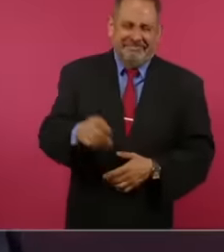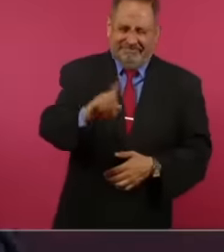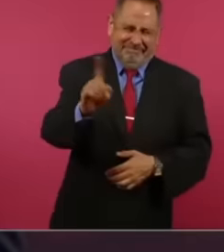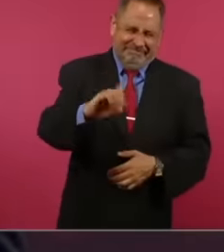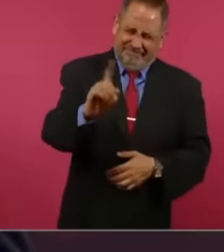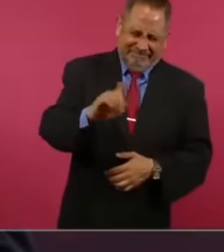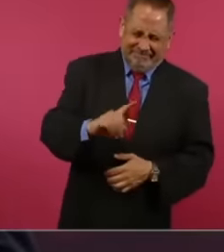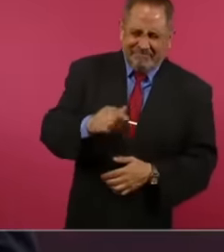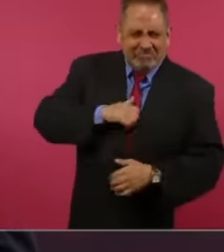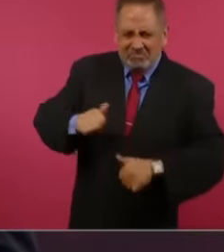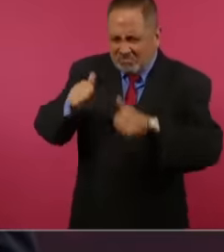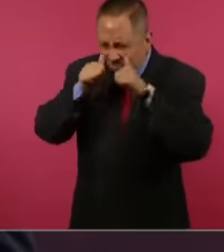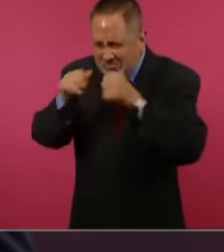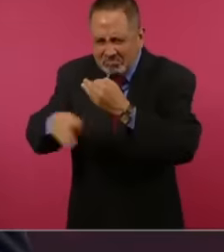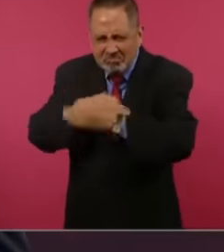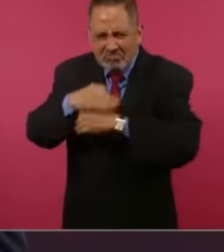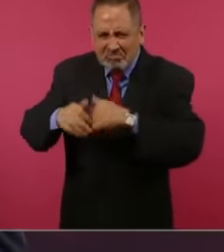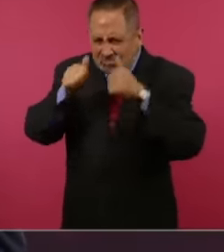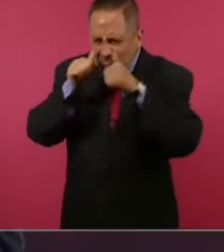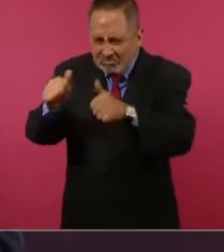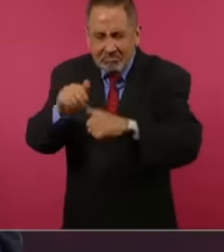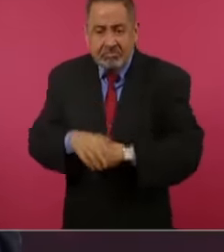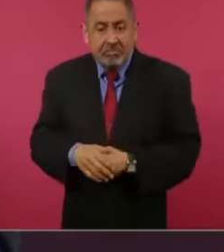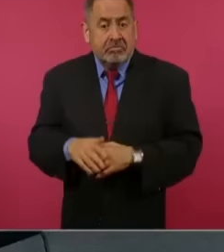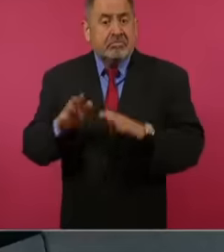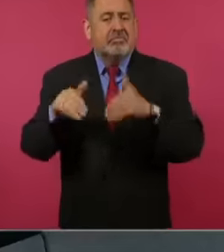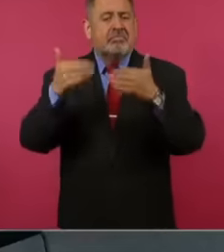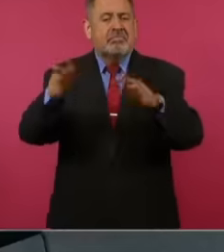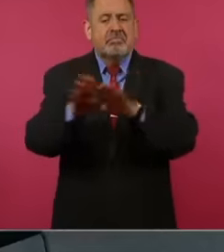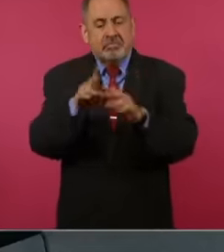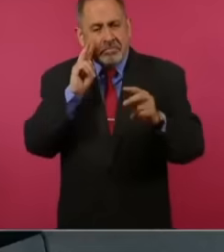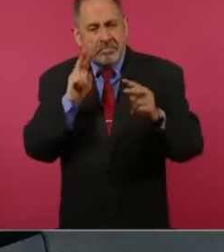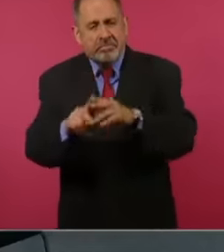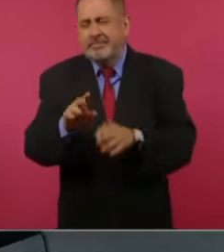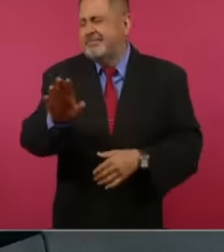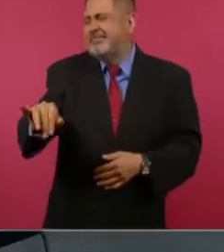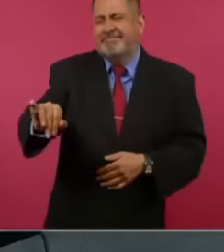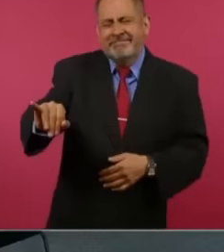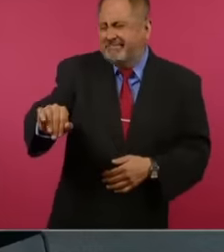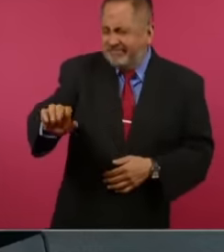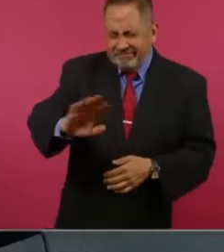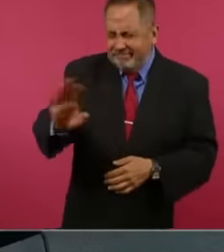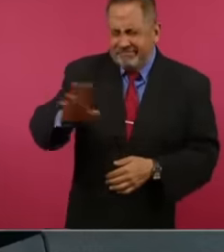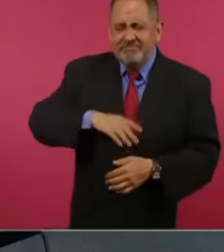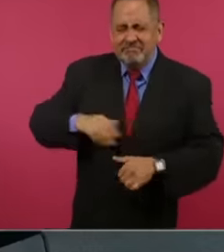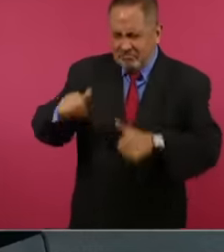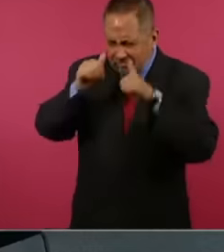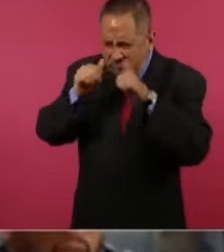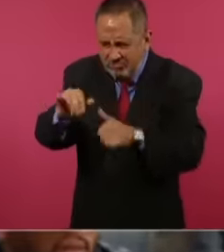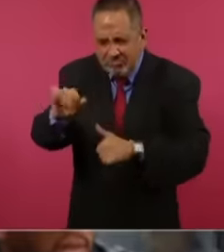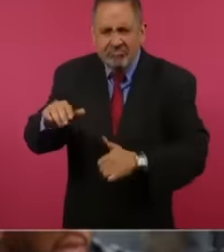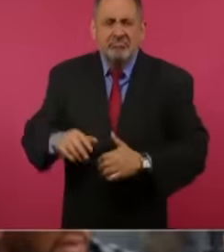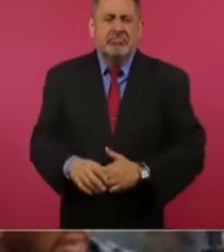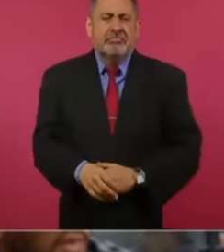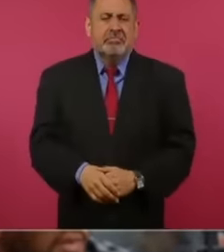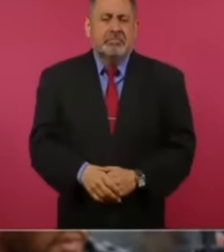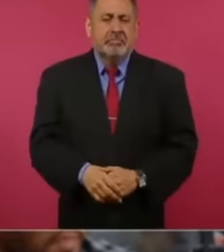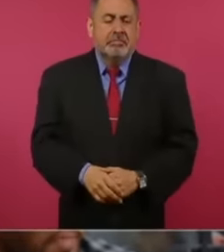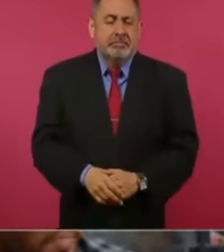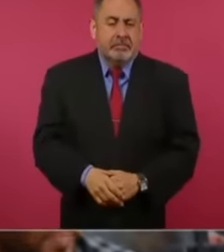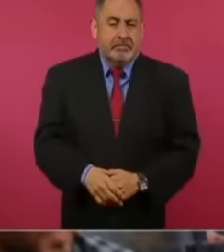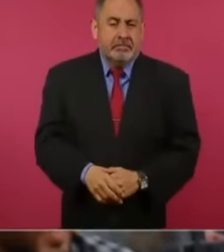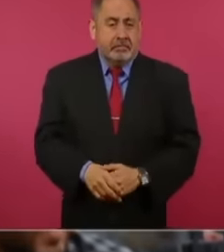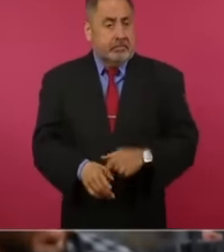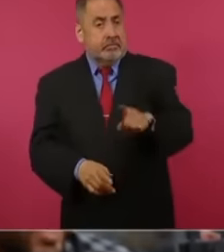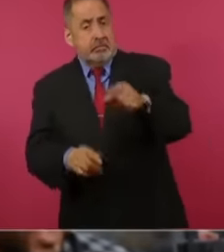gente. ¿Y han estado allá afuera? ¿Lo vieron salir el otro día? Sí, pero se escucha a todos, se escucha a todos. Pues sí, presidente, pero pero una